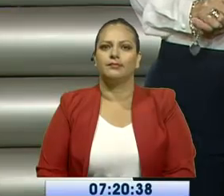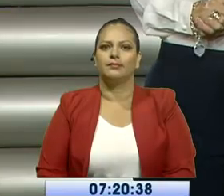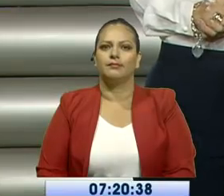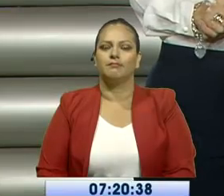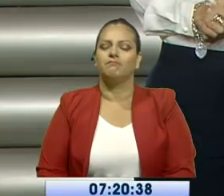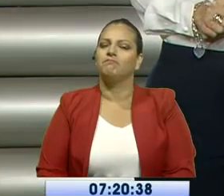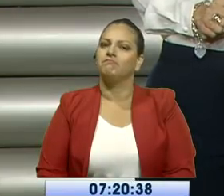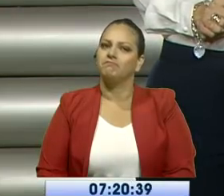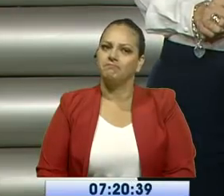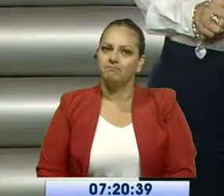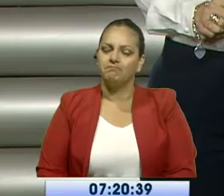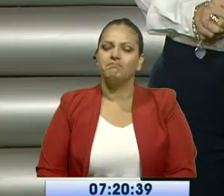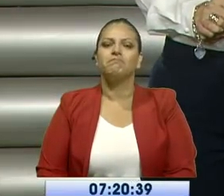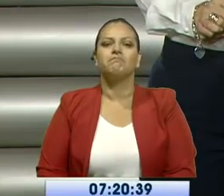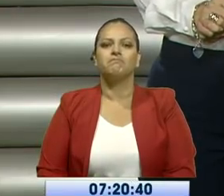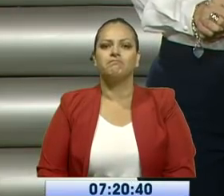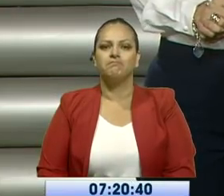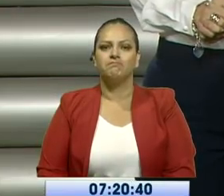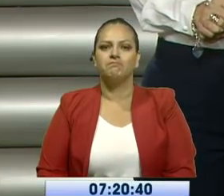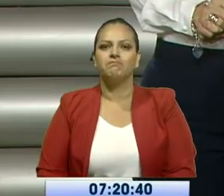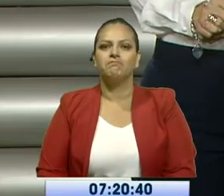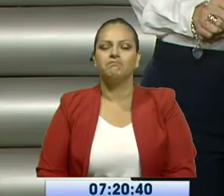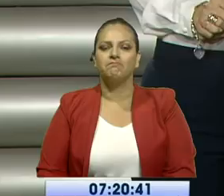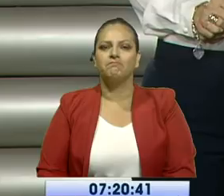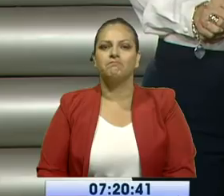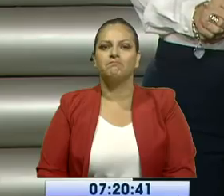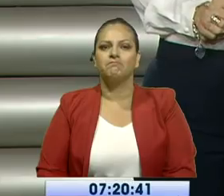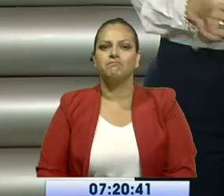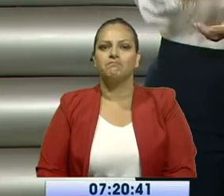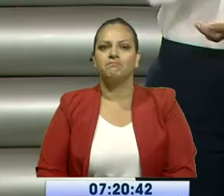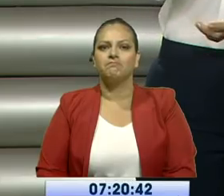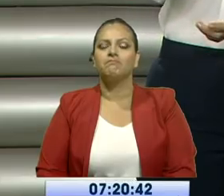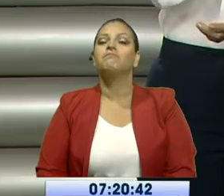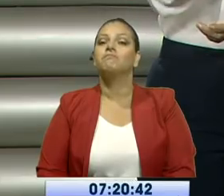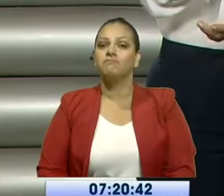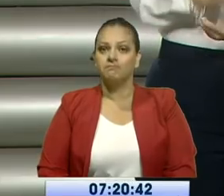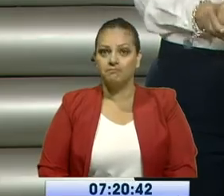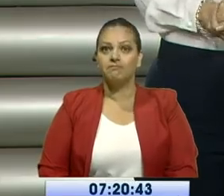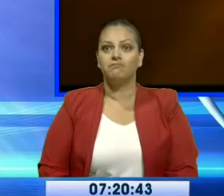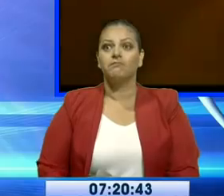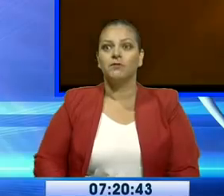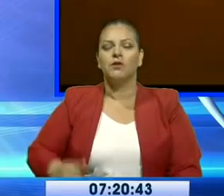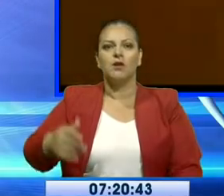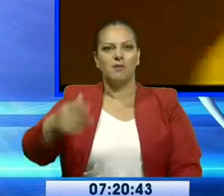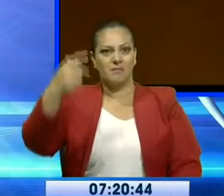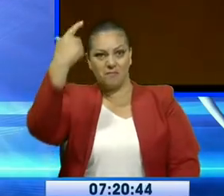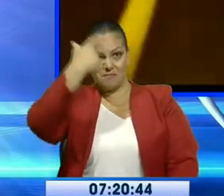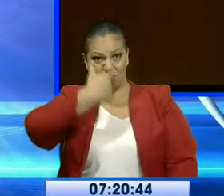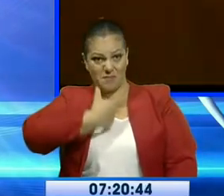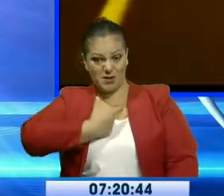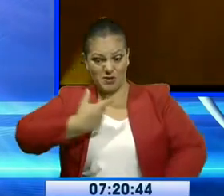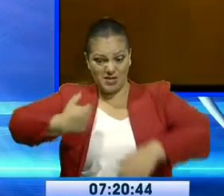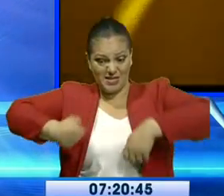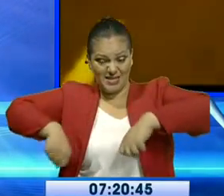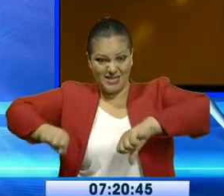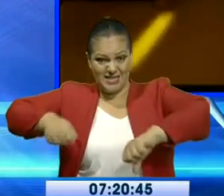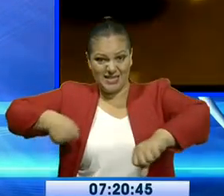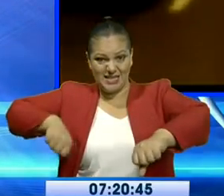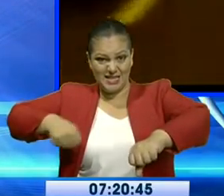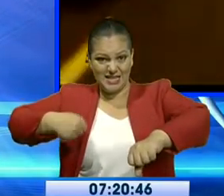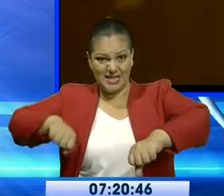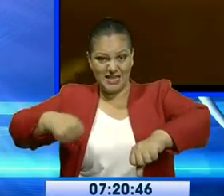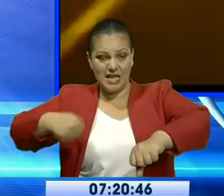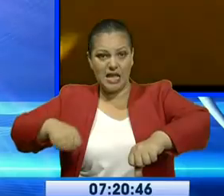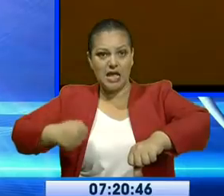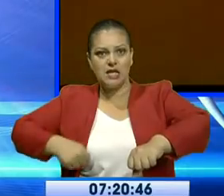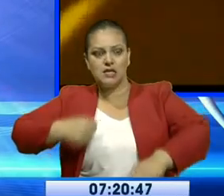Celebramos el hecho de que afortunadamente y en virtud de que fue pudo ser grabado este incidente que pudo haberle costado la vida